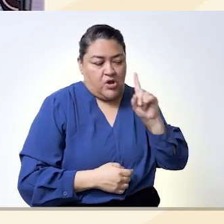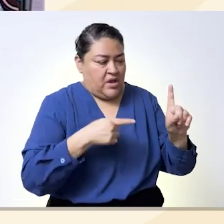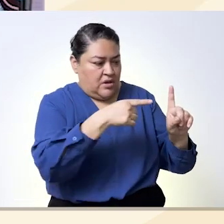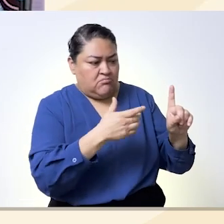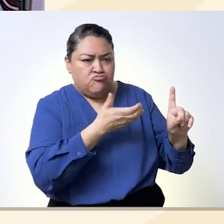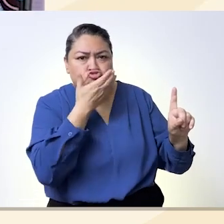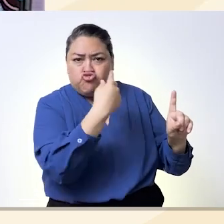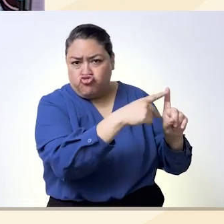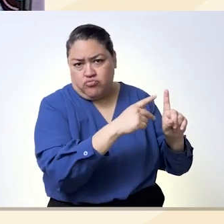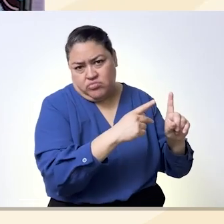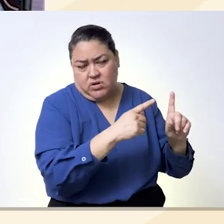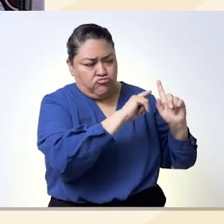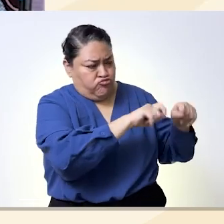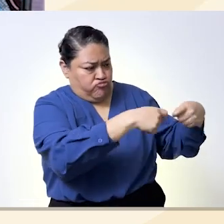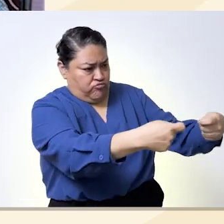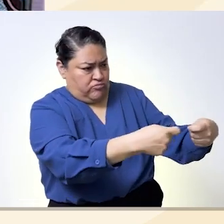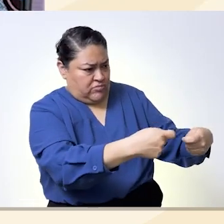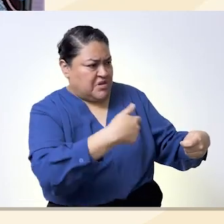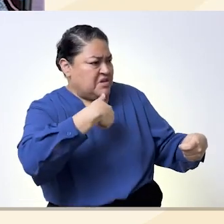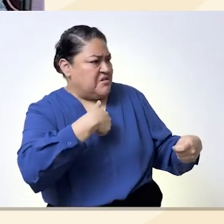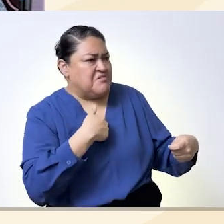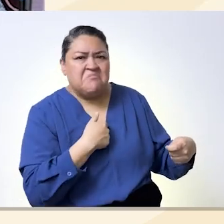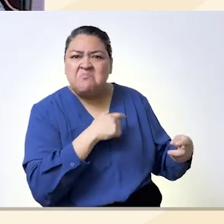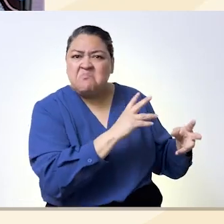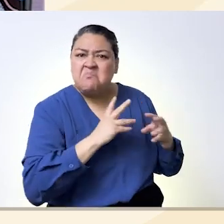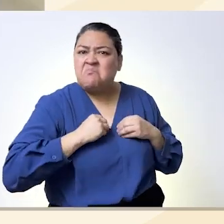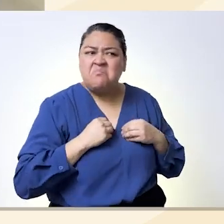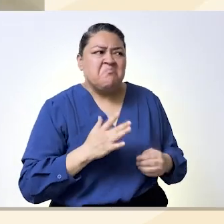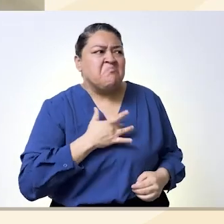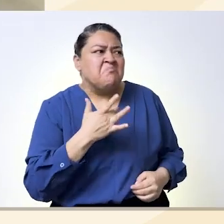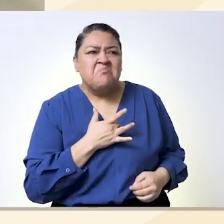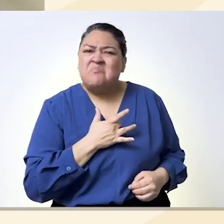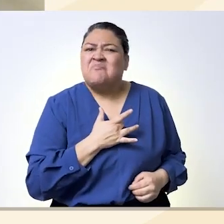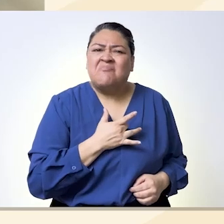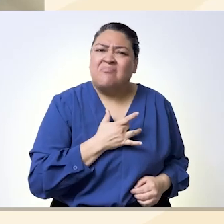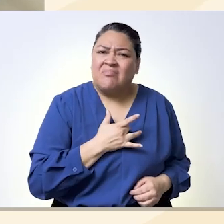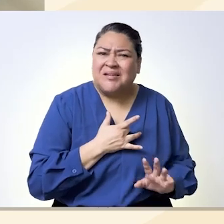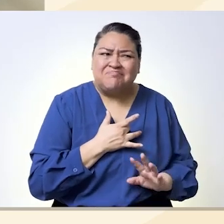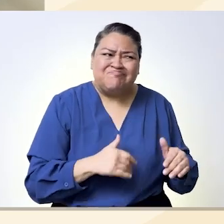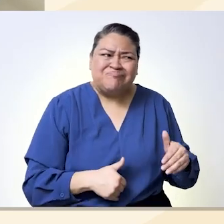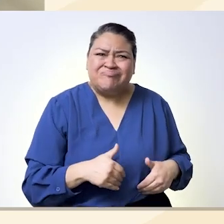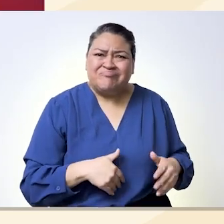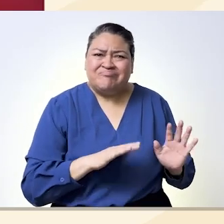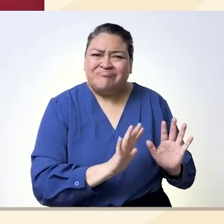primero yo no cabía ahí ni me sentía cómoda ahí, ¿no? Y después de cómo iba a ser yo,